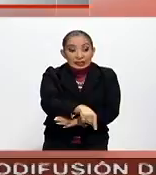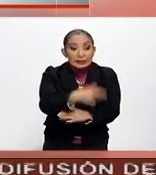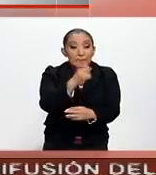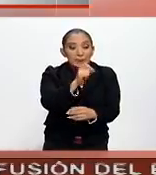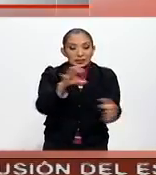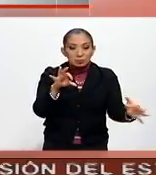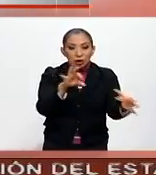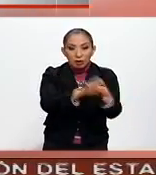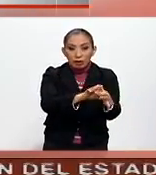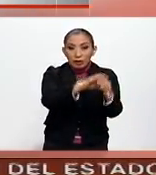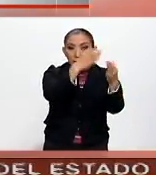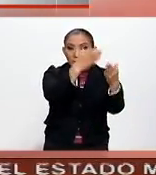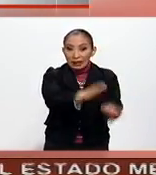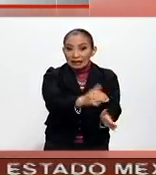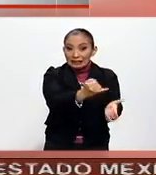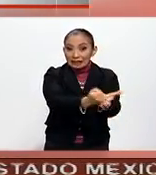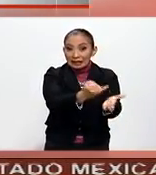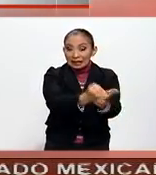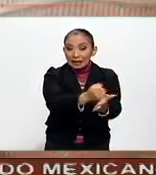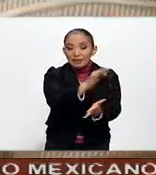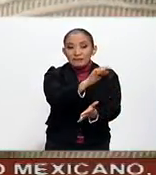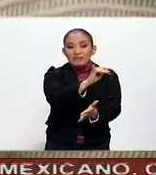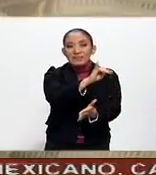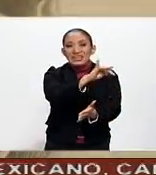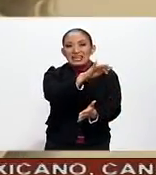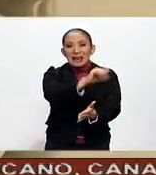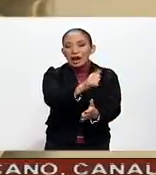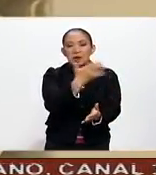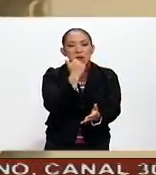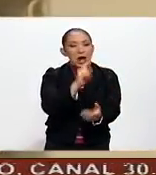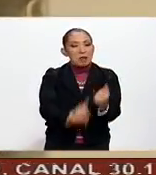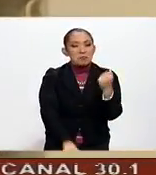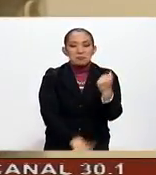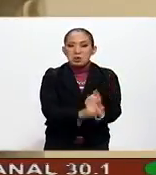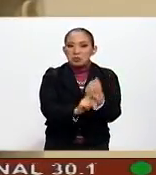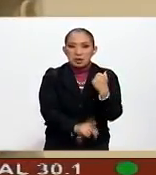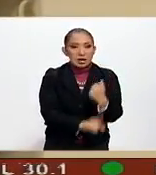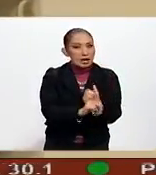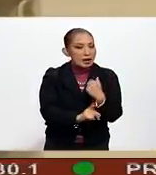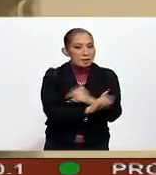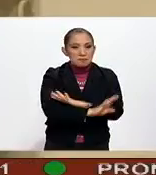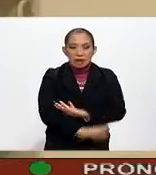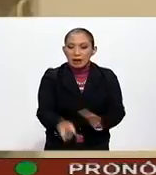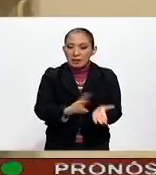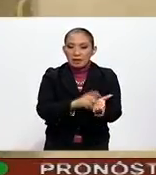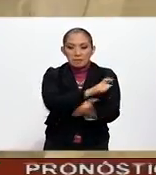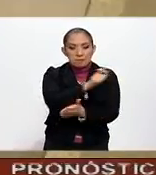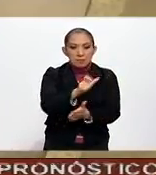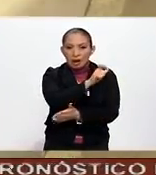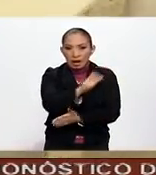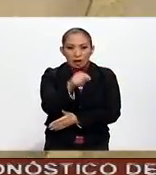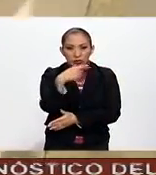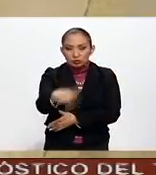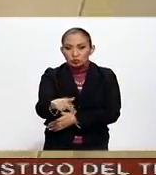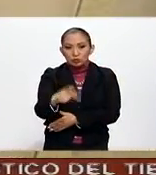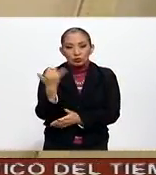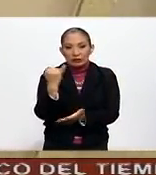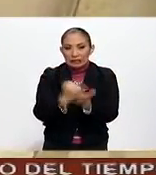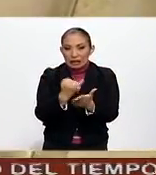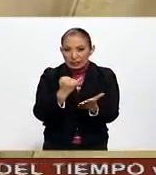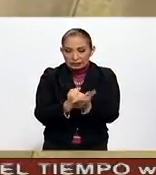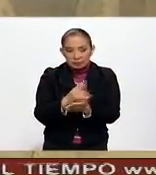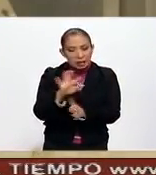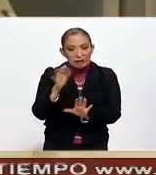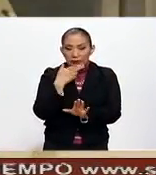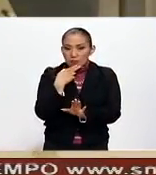está pactado a tasa de interés fija, no va a haber ninguna repercusión en el costo que tú estás pagando en tu tasa de interés,